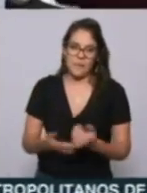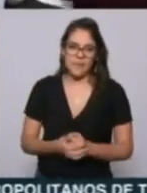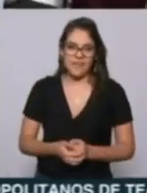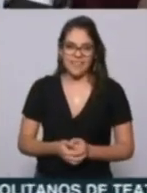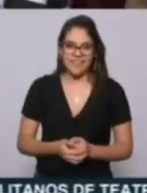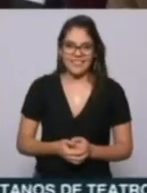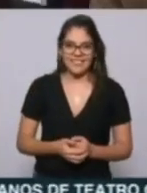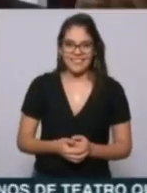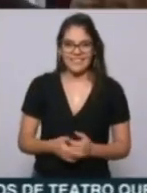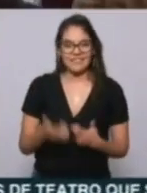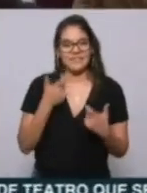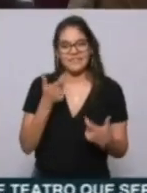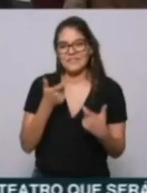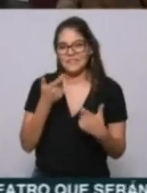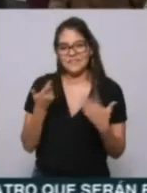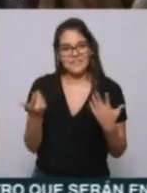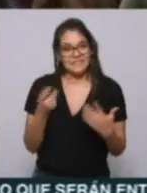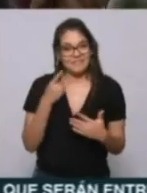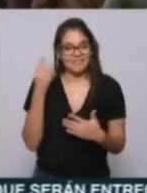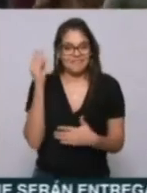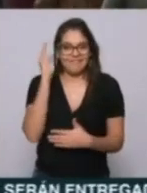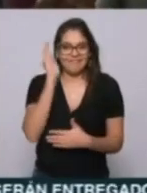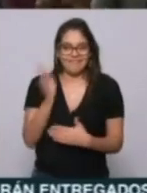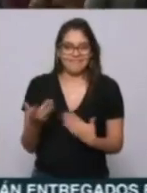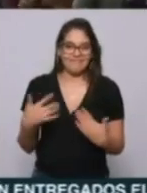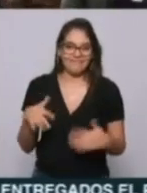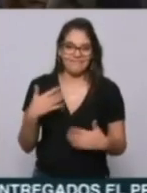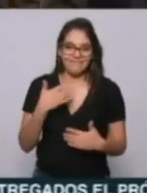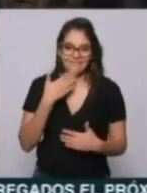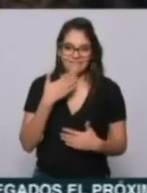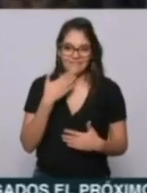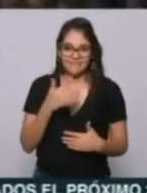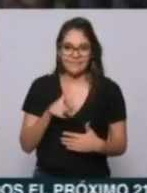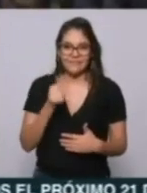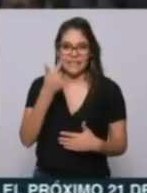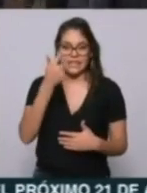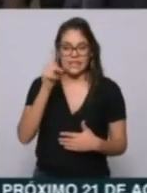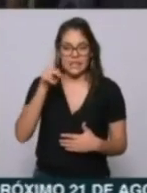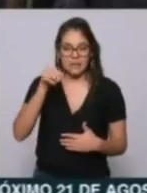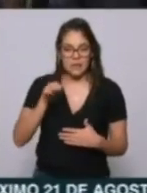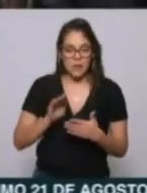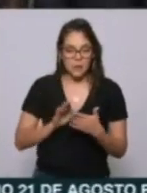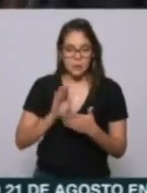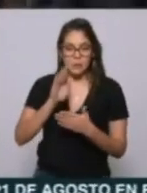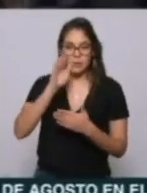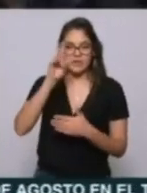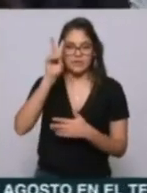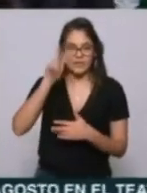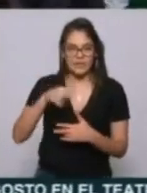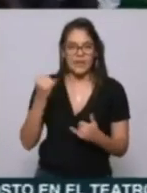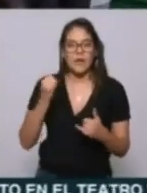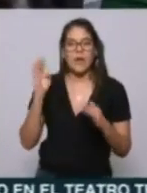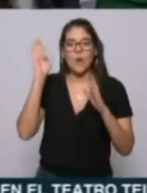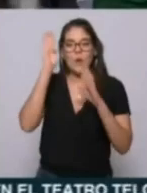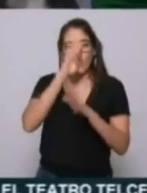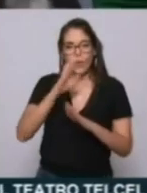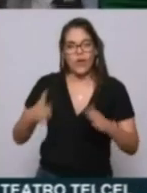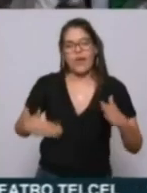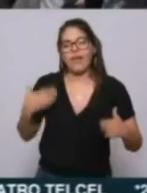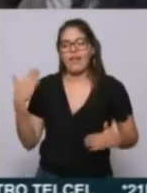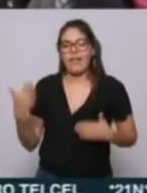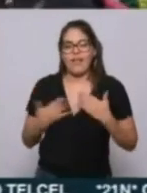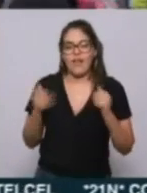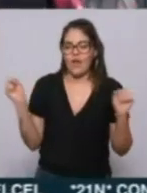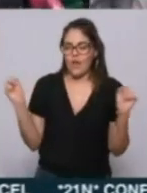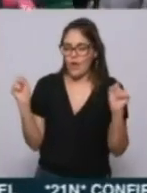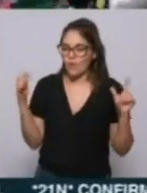Qué bueno. Entonces llegaremos a este kilómetro 7, vamos a llamarle fatídico, que no lo es, porque también el ambiente, todos los corredores